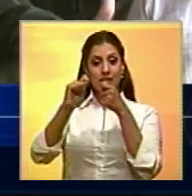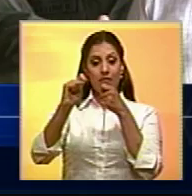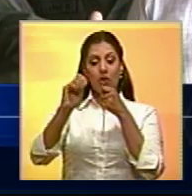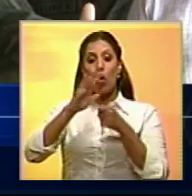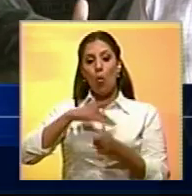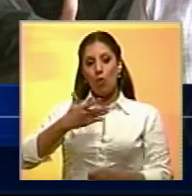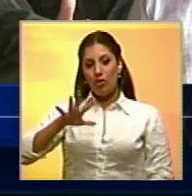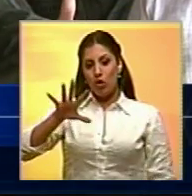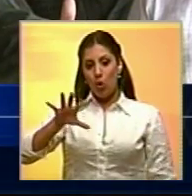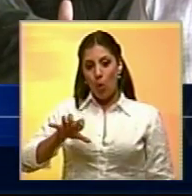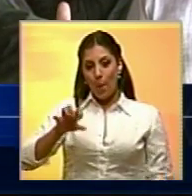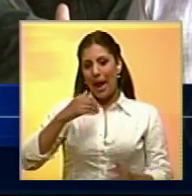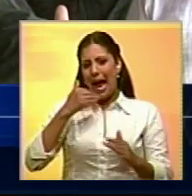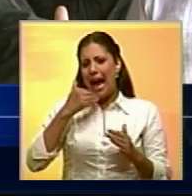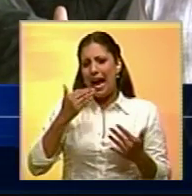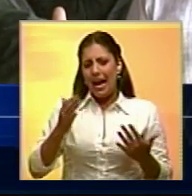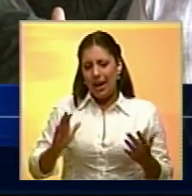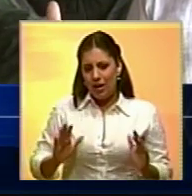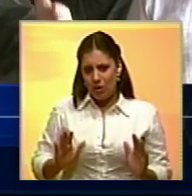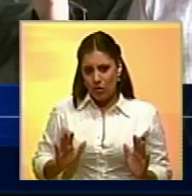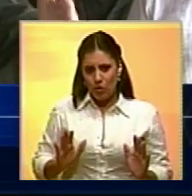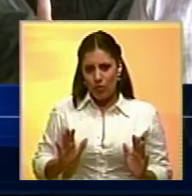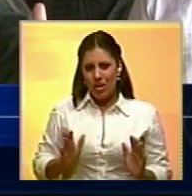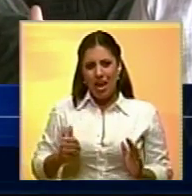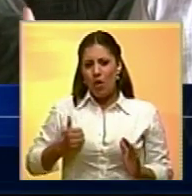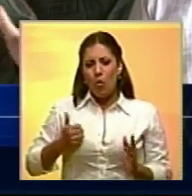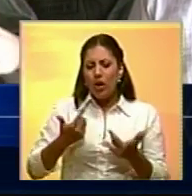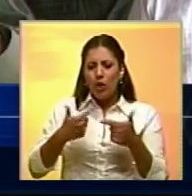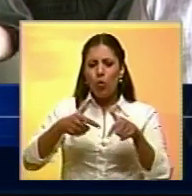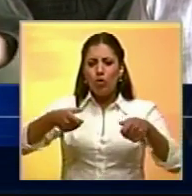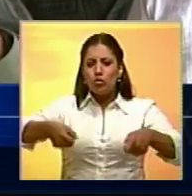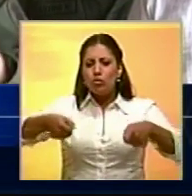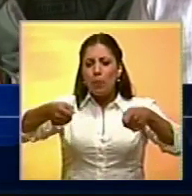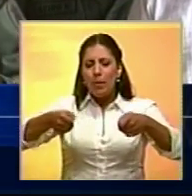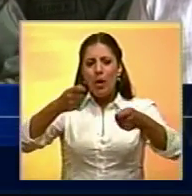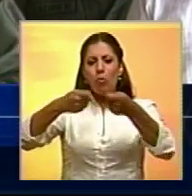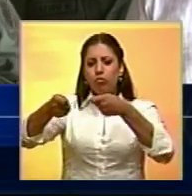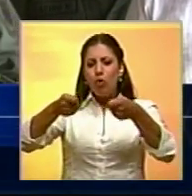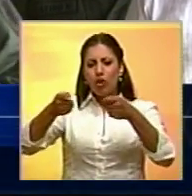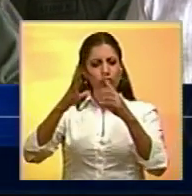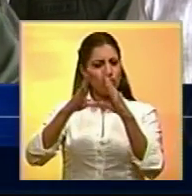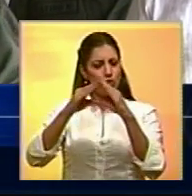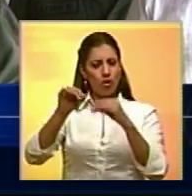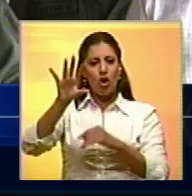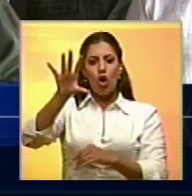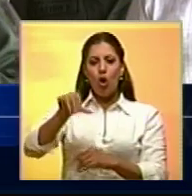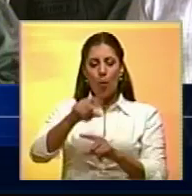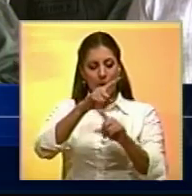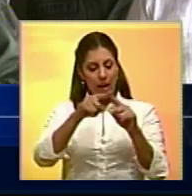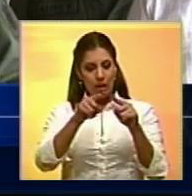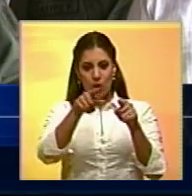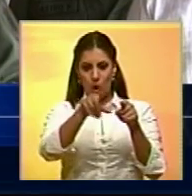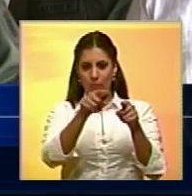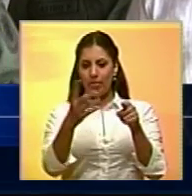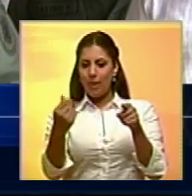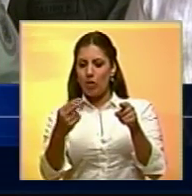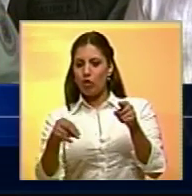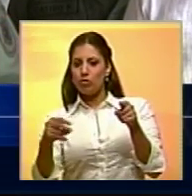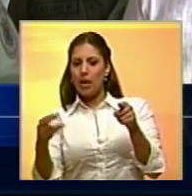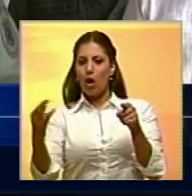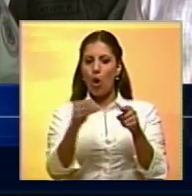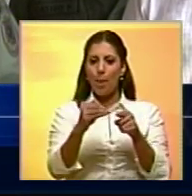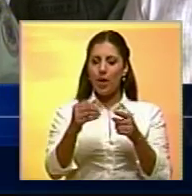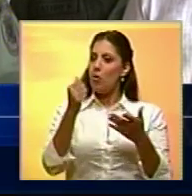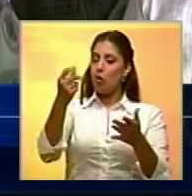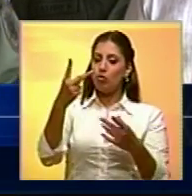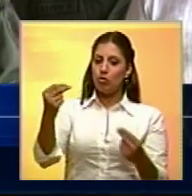poder comprar un artículo en cualquier supermercado, bodega, etcétera, tiene que comprar otro o dos artículos